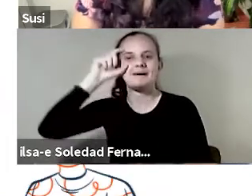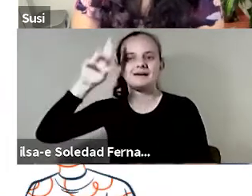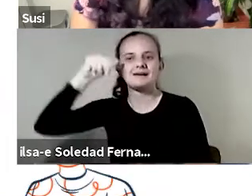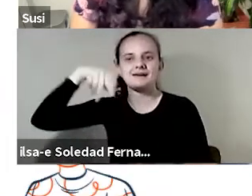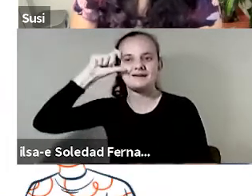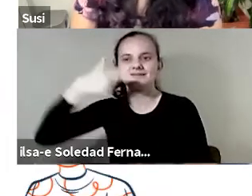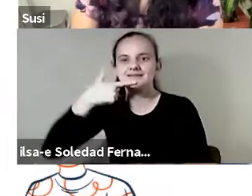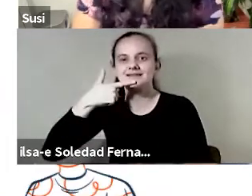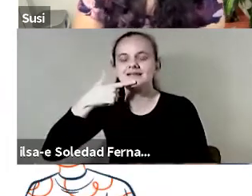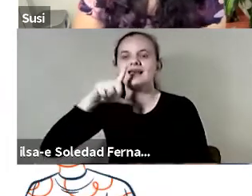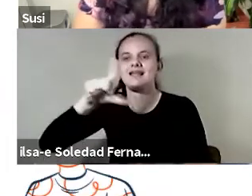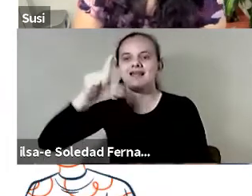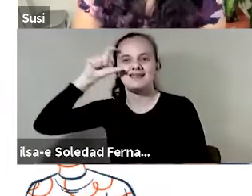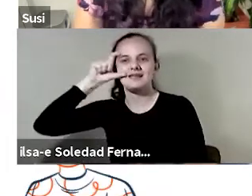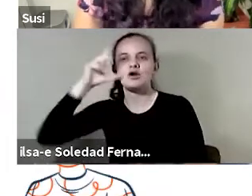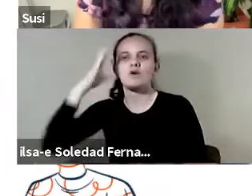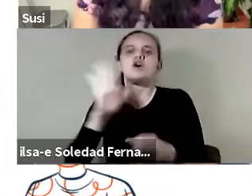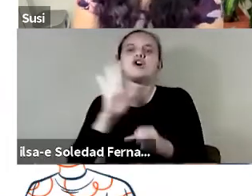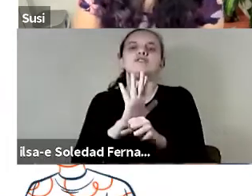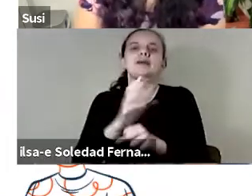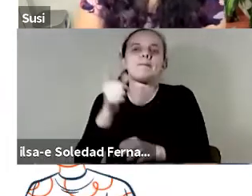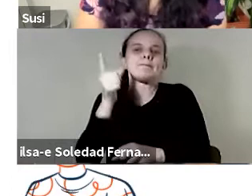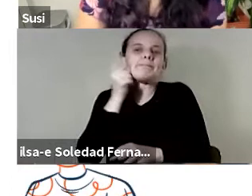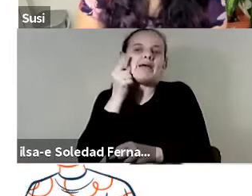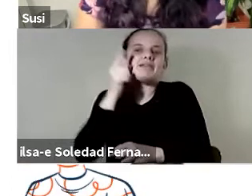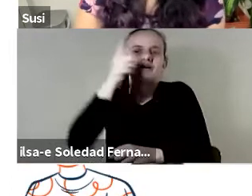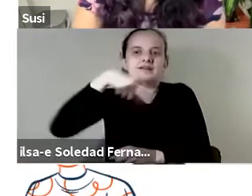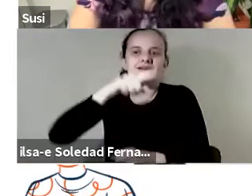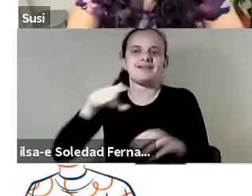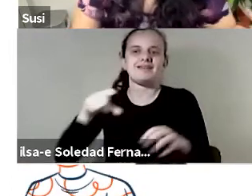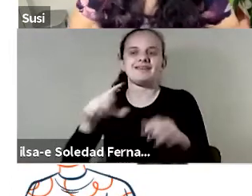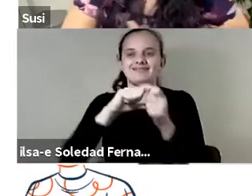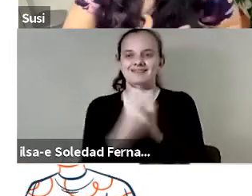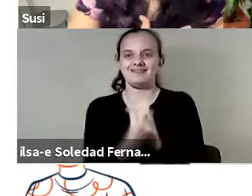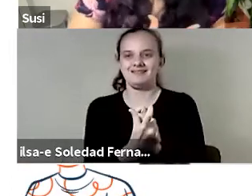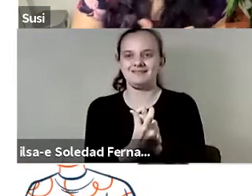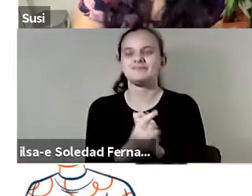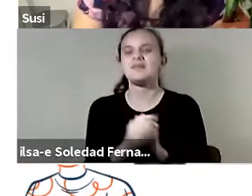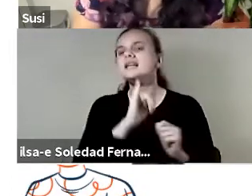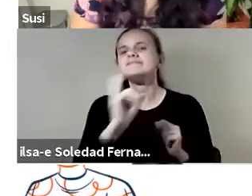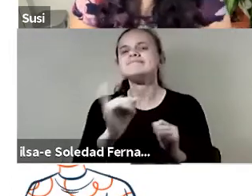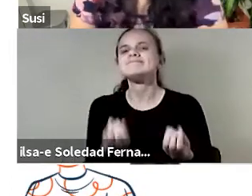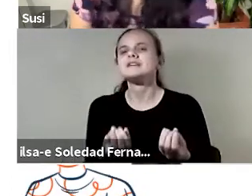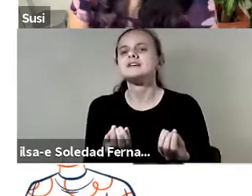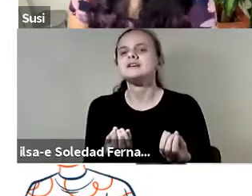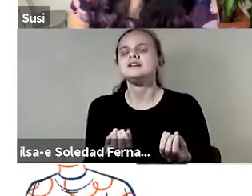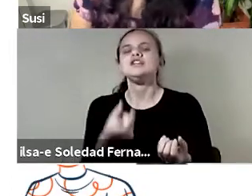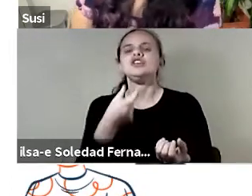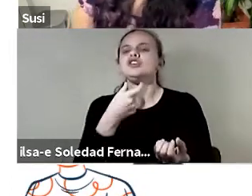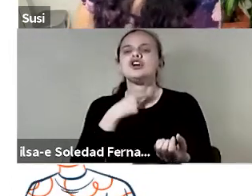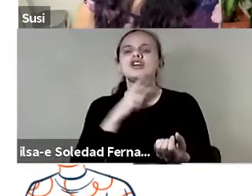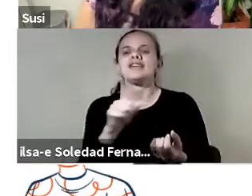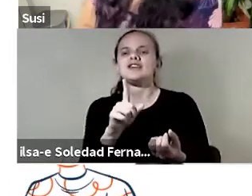Tim Berners-Lee. Tim Berners-Lee es el pionero y el fundador de Internet, es uno de los padres de Internet, se le llama,